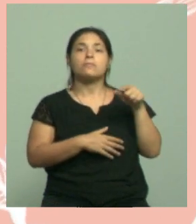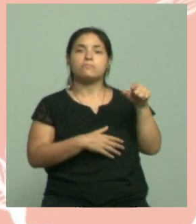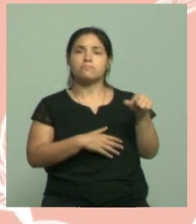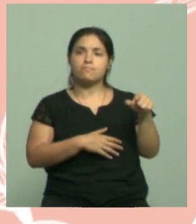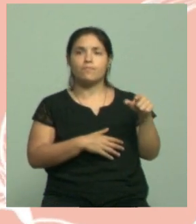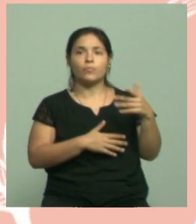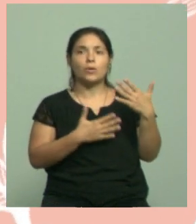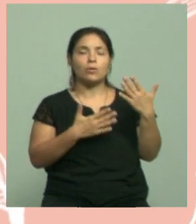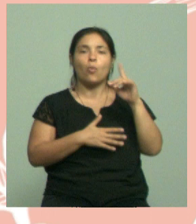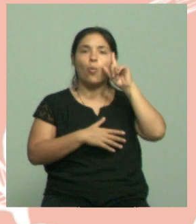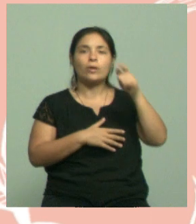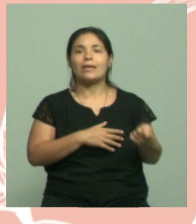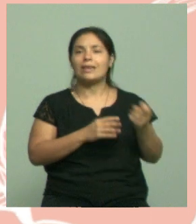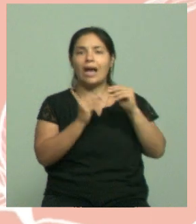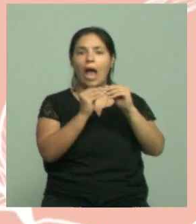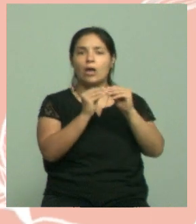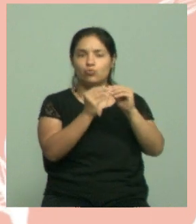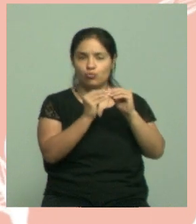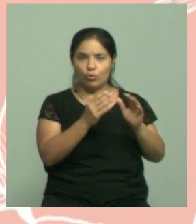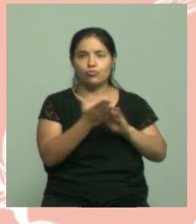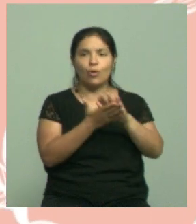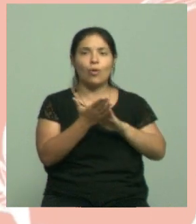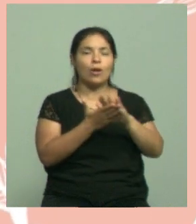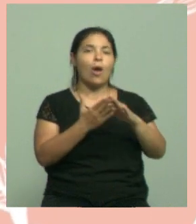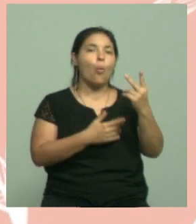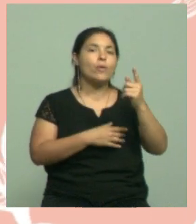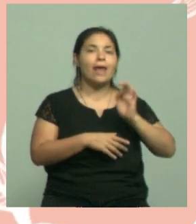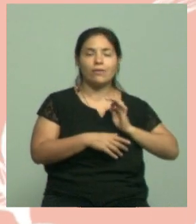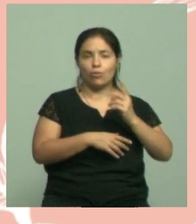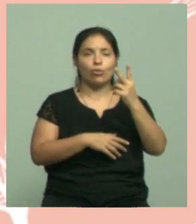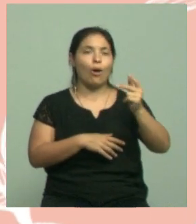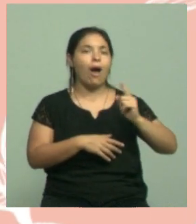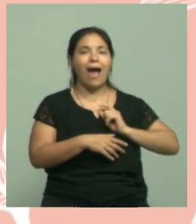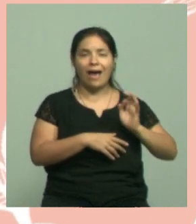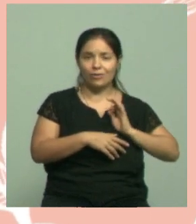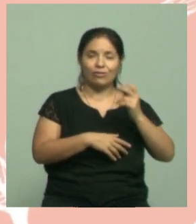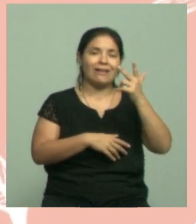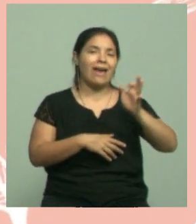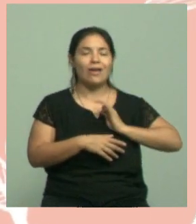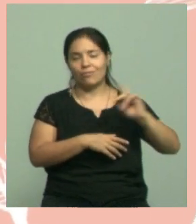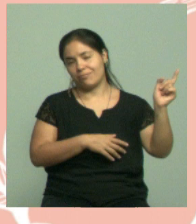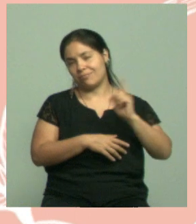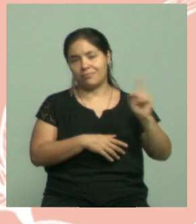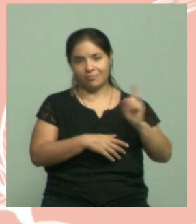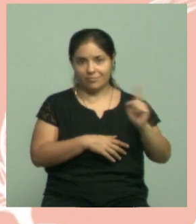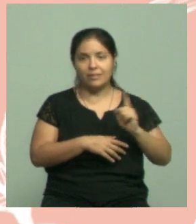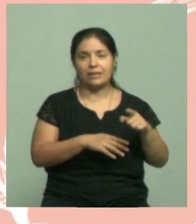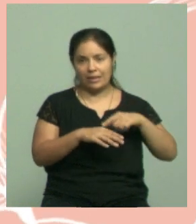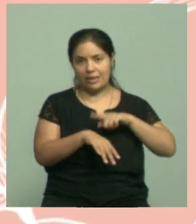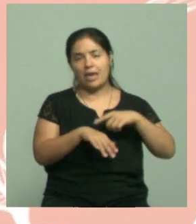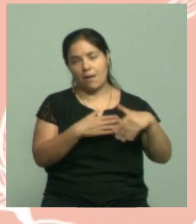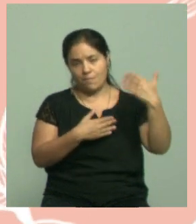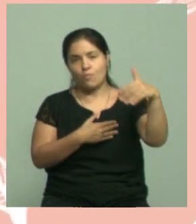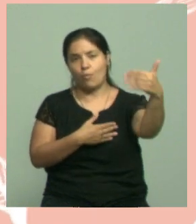disputa jurídica que no se va a resolver en 1 año, en 2 años, en 3 años. Pero puede llegar a ser de